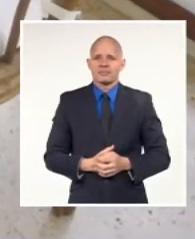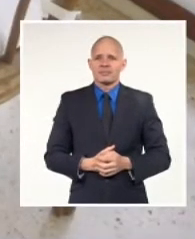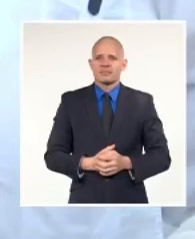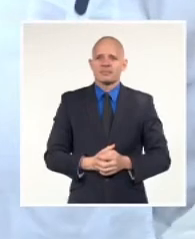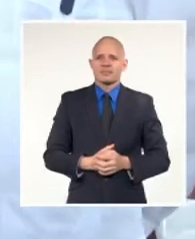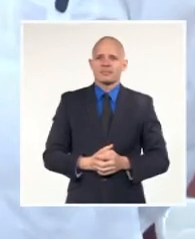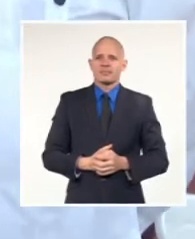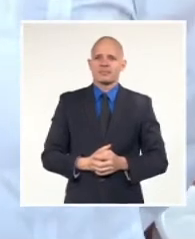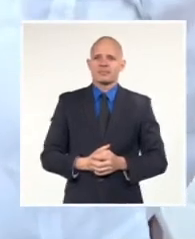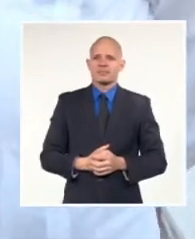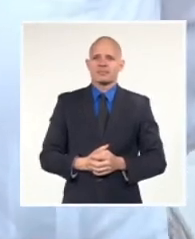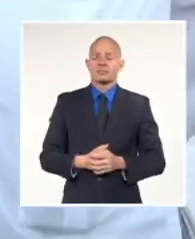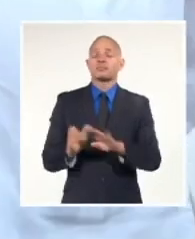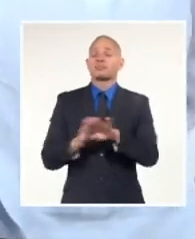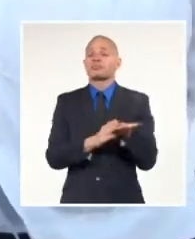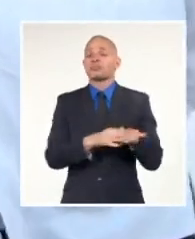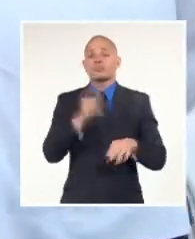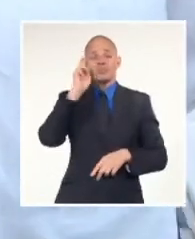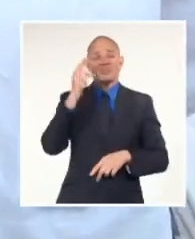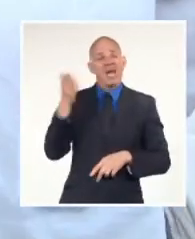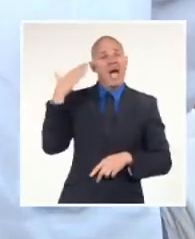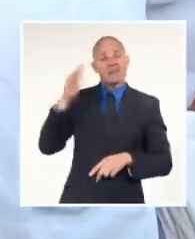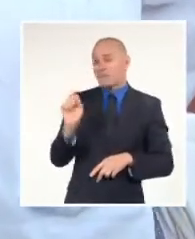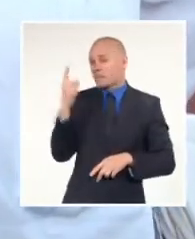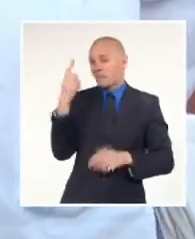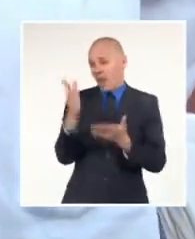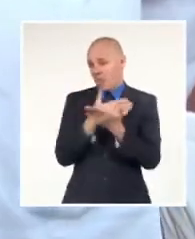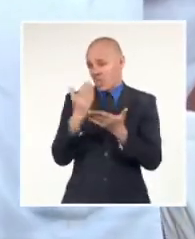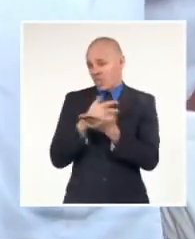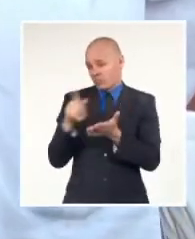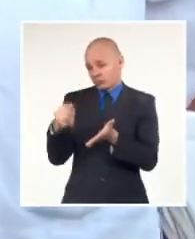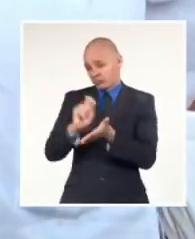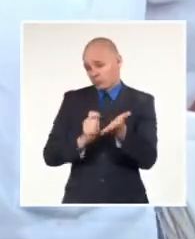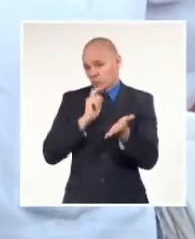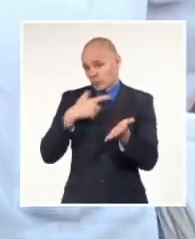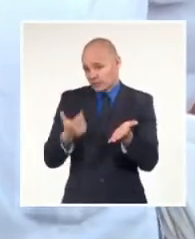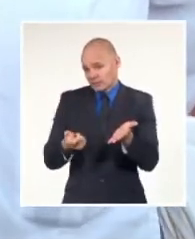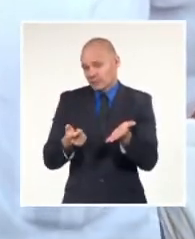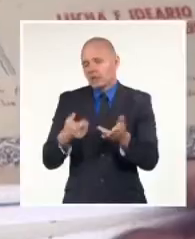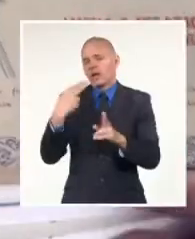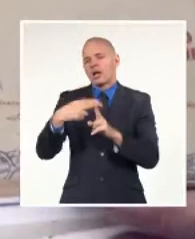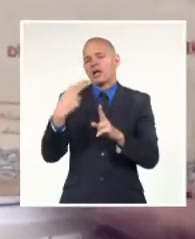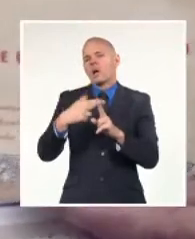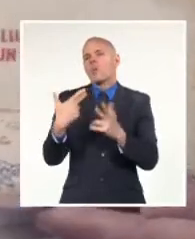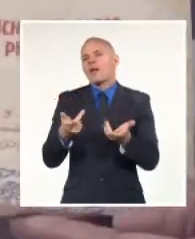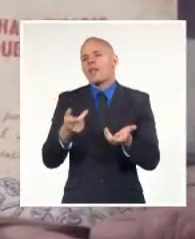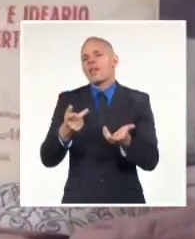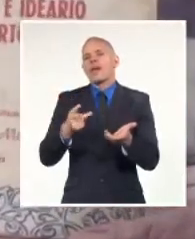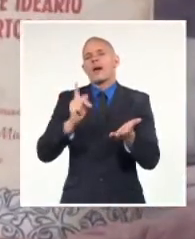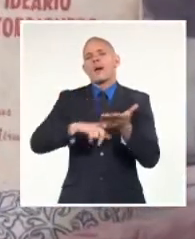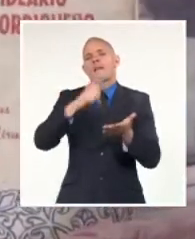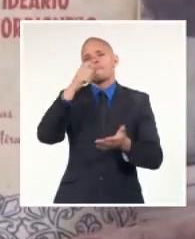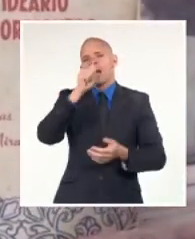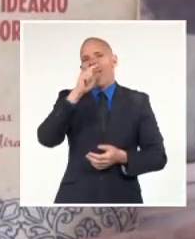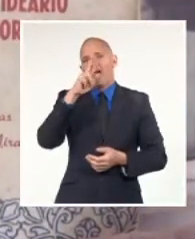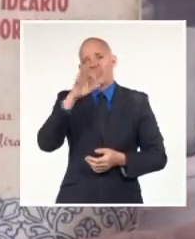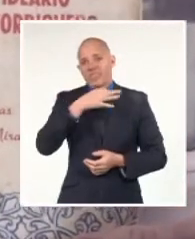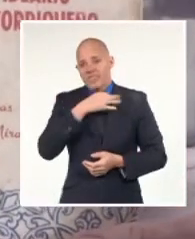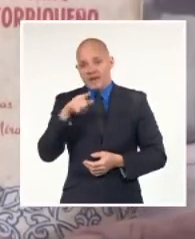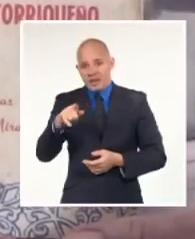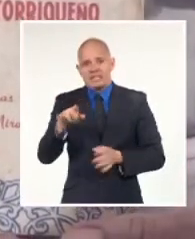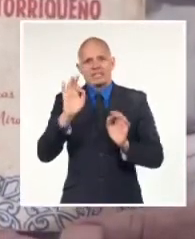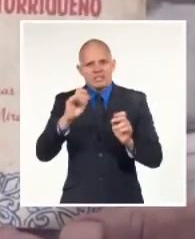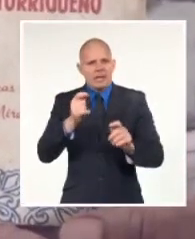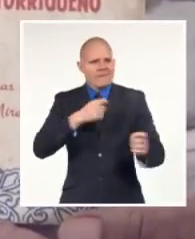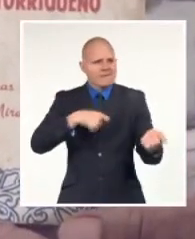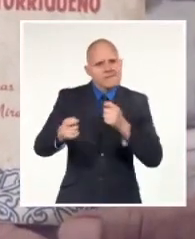Que el primer libro que escribió Rafa fue el padre, el que se encargó de toda la coordinación.